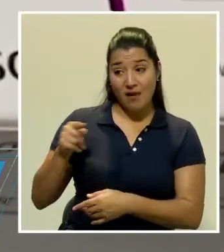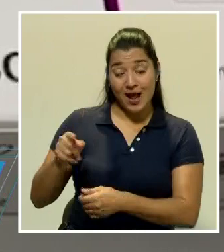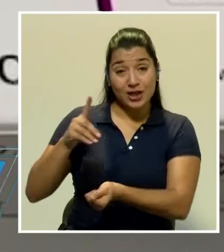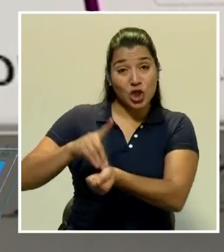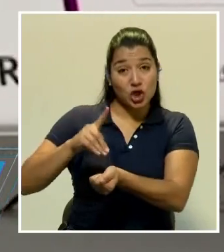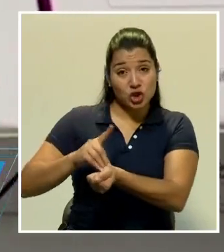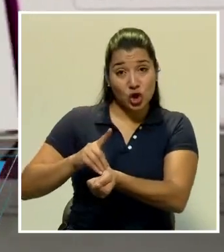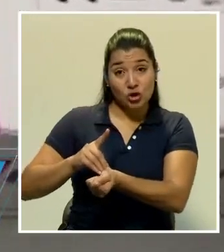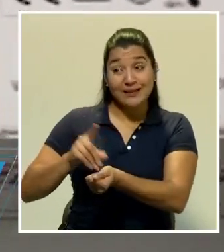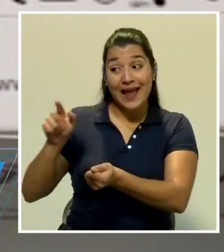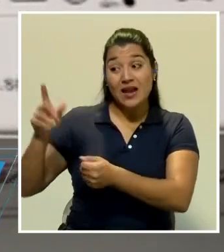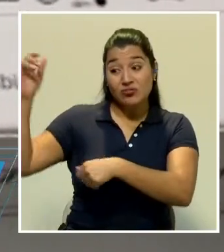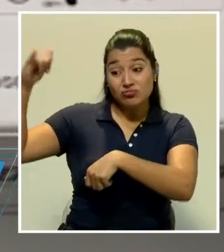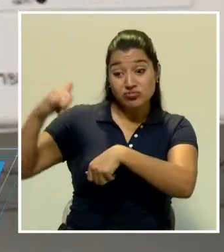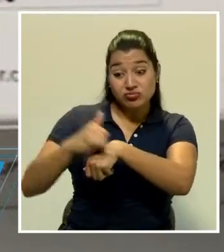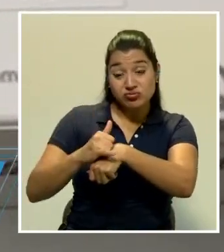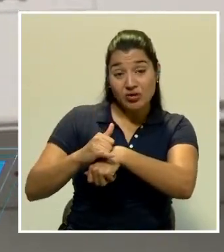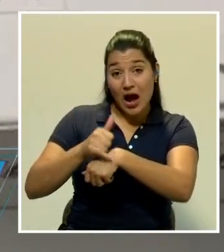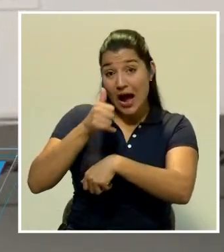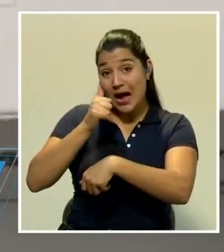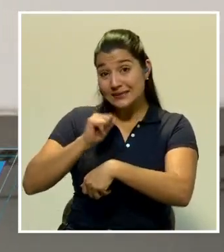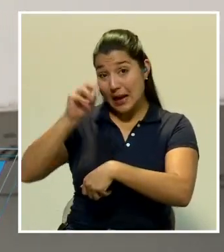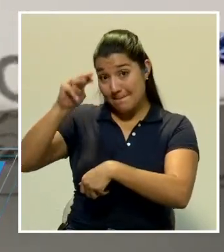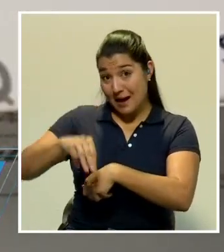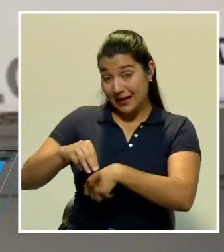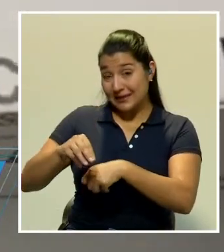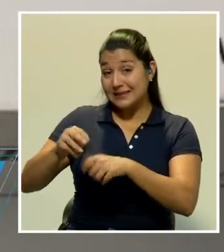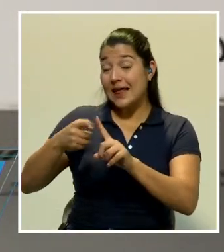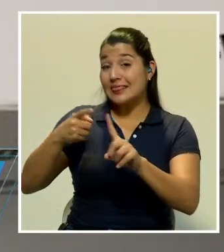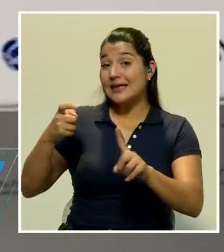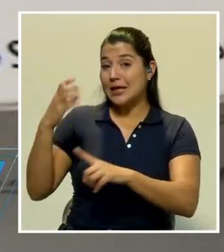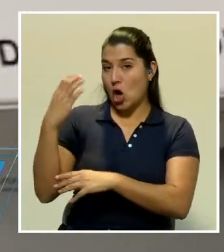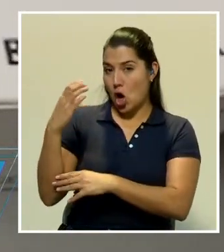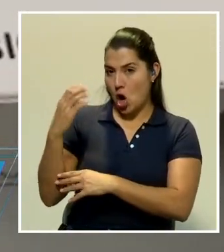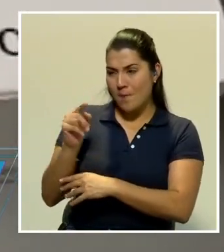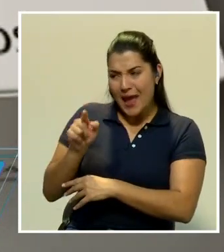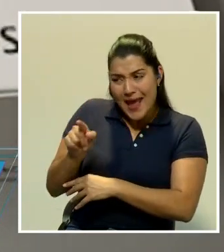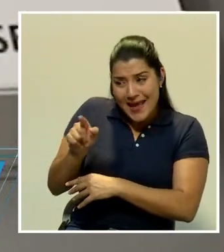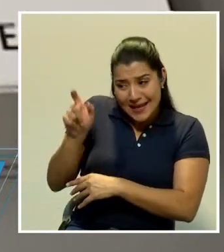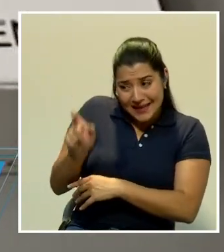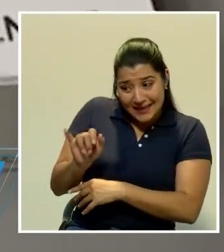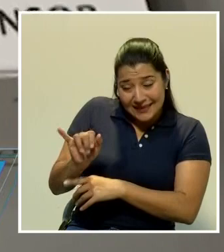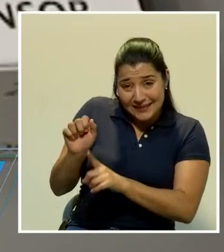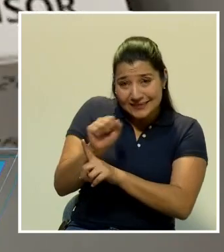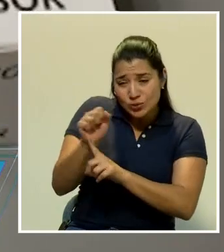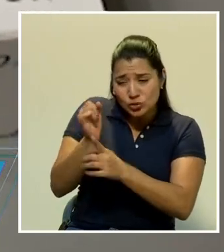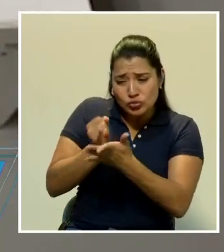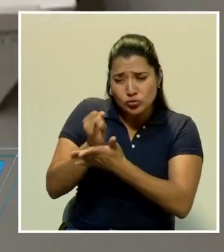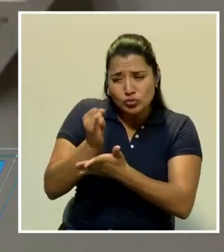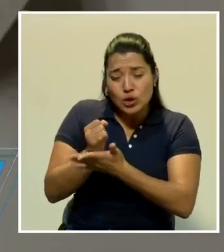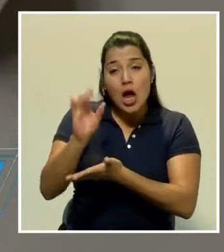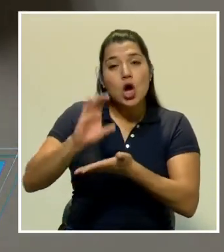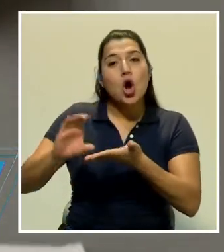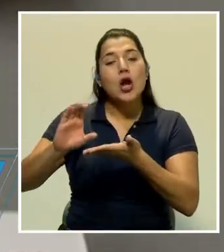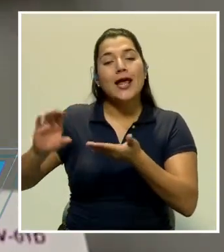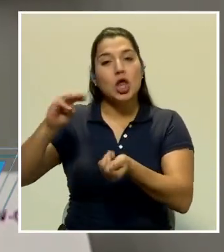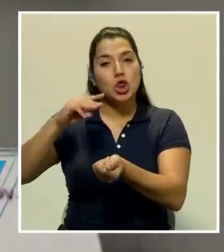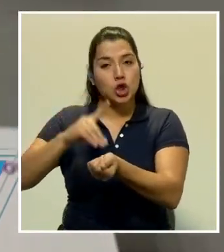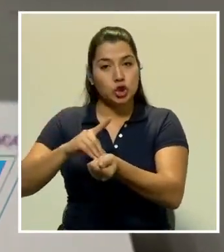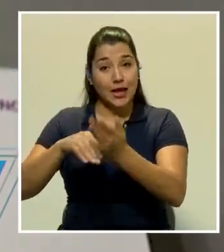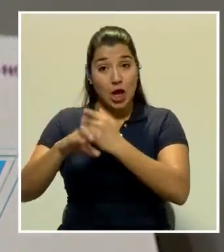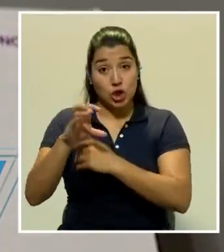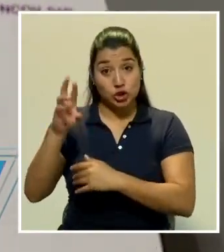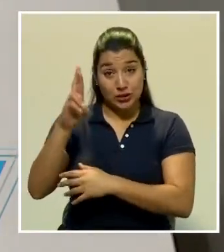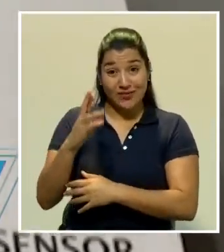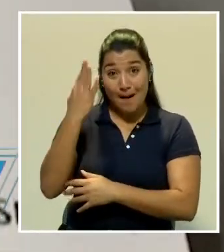Colombia que arribó este martes al país. Este caso en particular será investigado por la Fiscalía del Colegio de Médicos de Costa Rica, debido a que